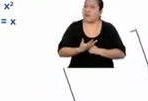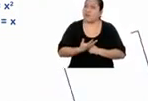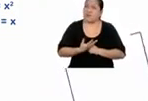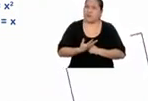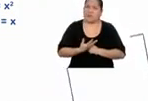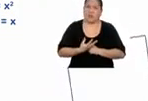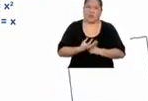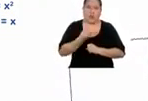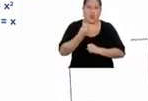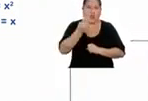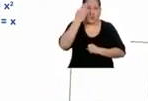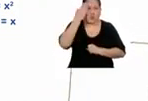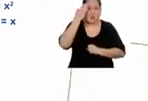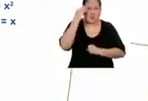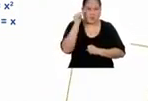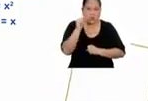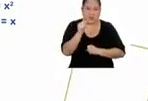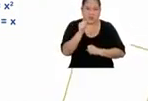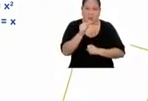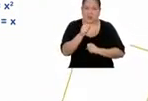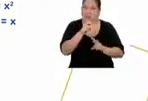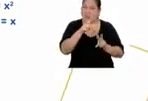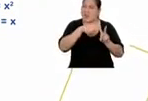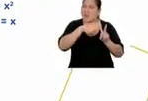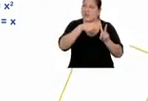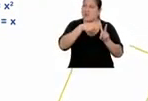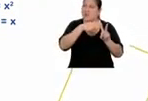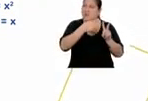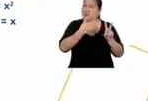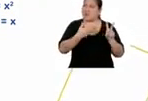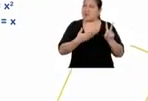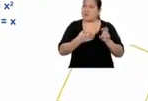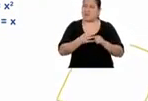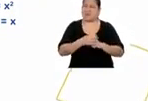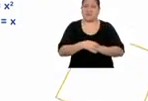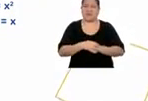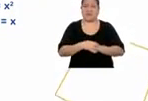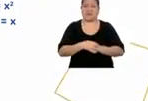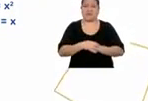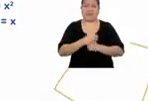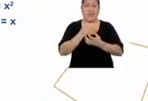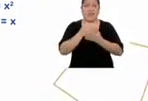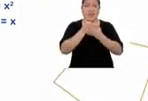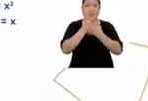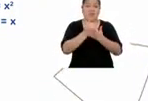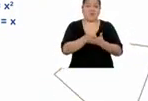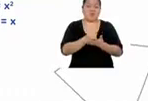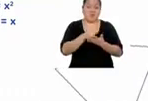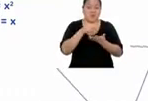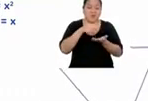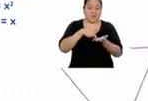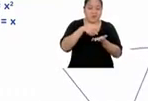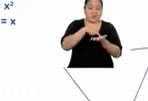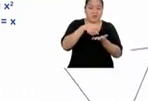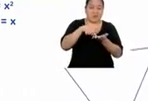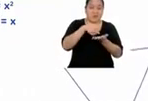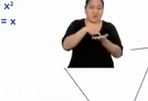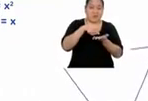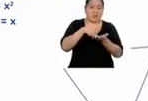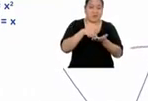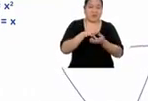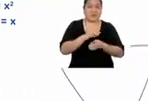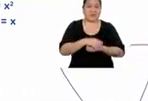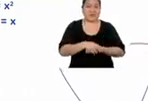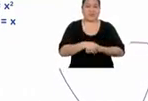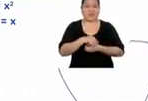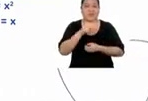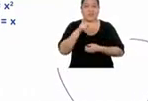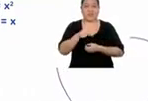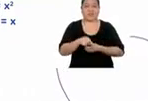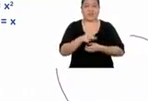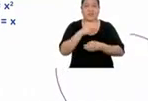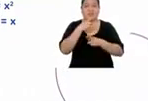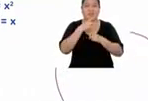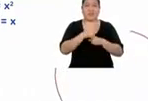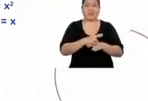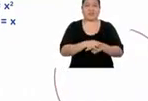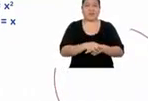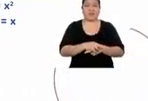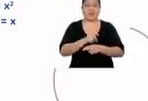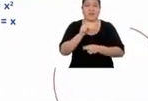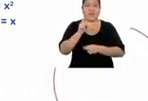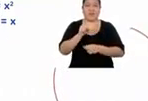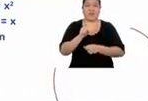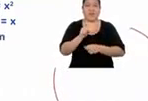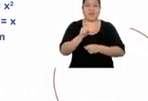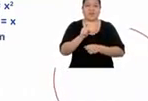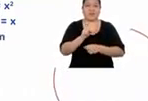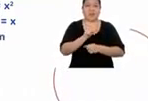Pero ¿cómo calculamos esa raíz cuadrada? Con ayuda de una calculadora. Así, resulta que el valor de x